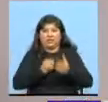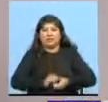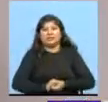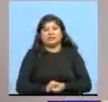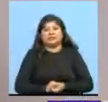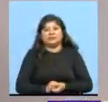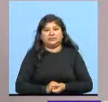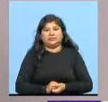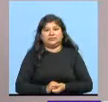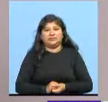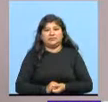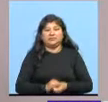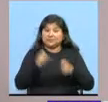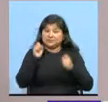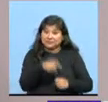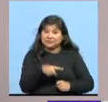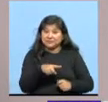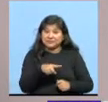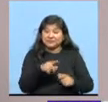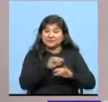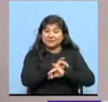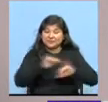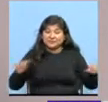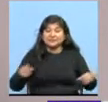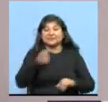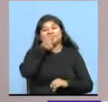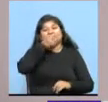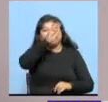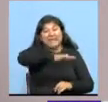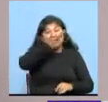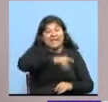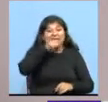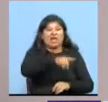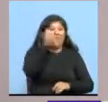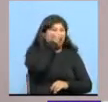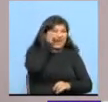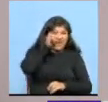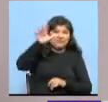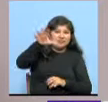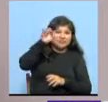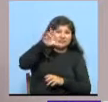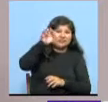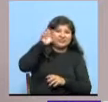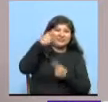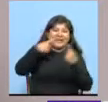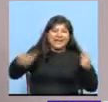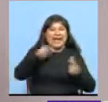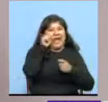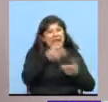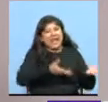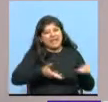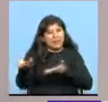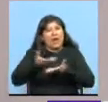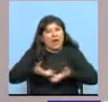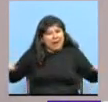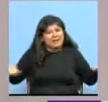Bueno, así teníamos la presentación de este pequeño, quizá periodista, camarógrafo,